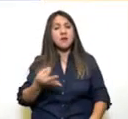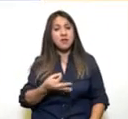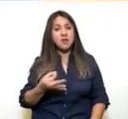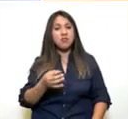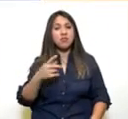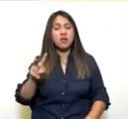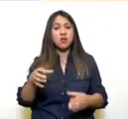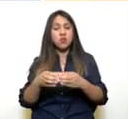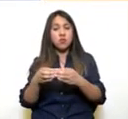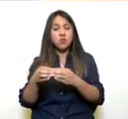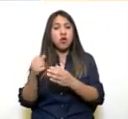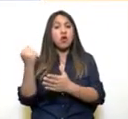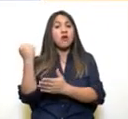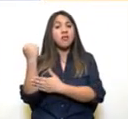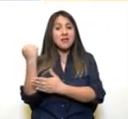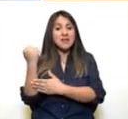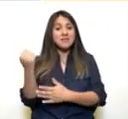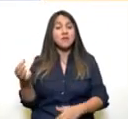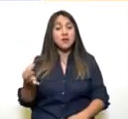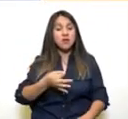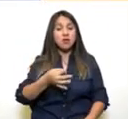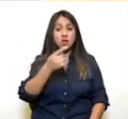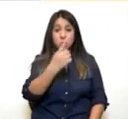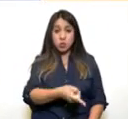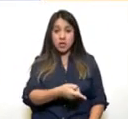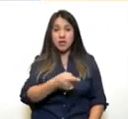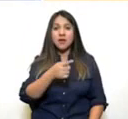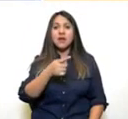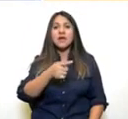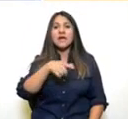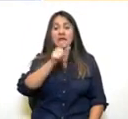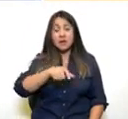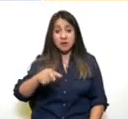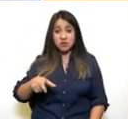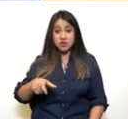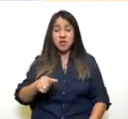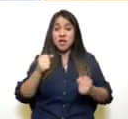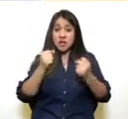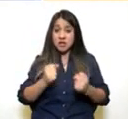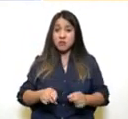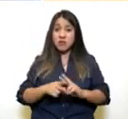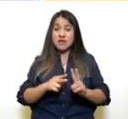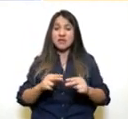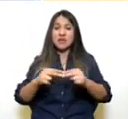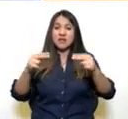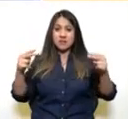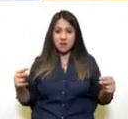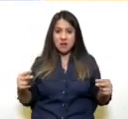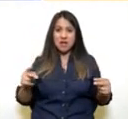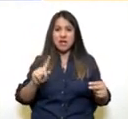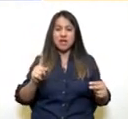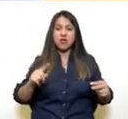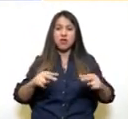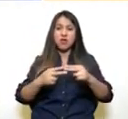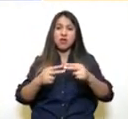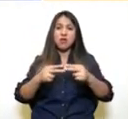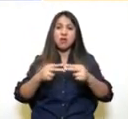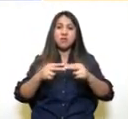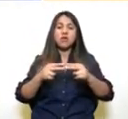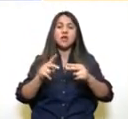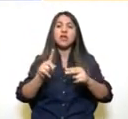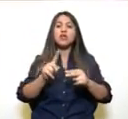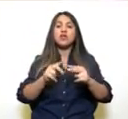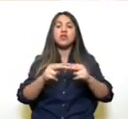derecha que la conoce creo que usted es de las personas que es capaz de tender puentes y no dinamitar puentes que tiende puentes